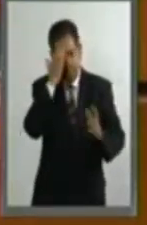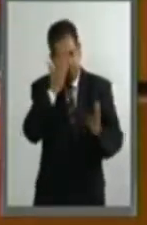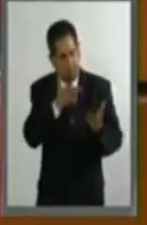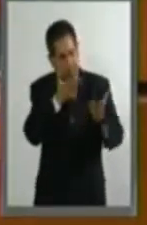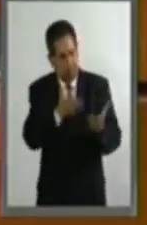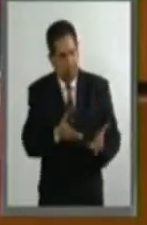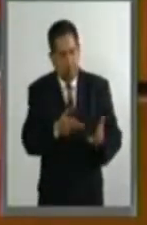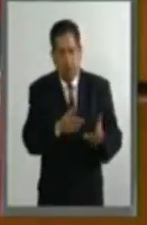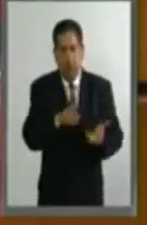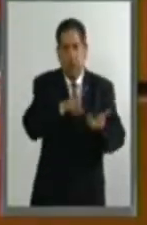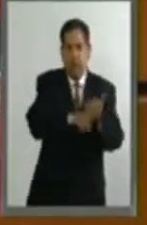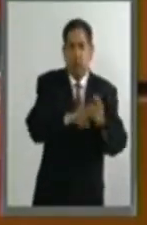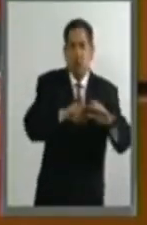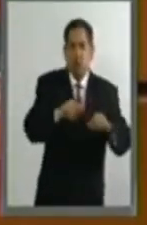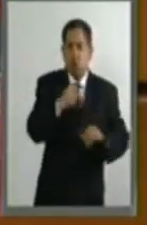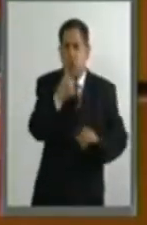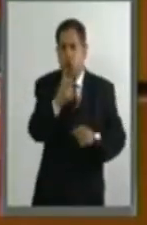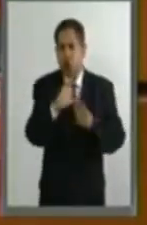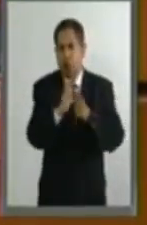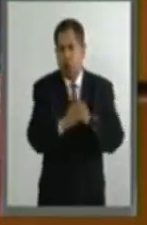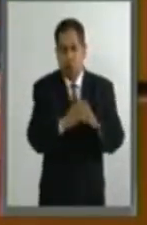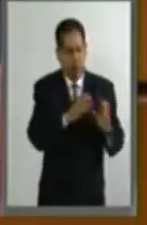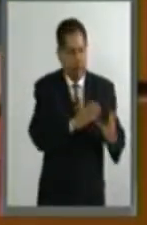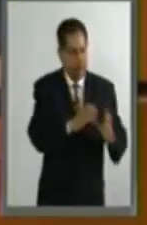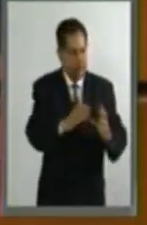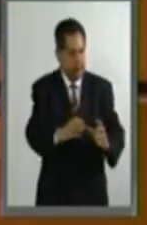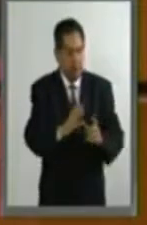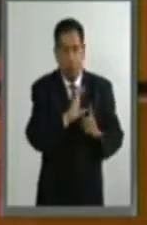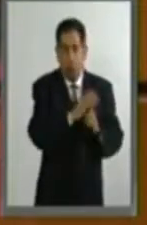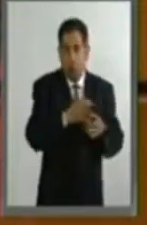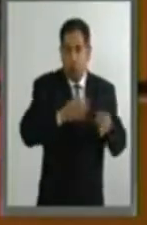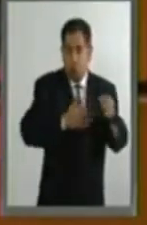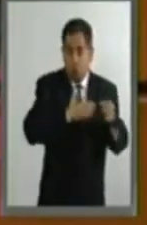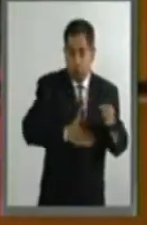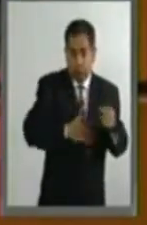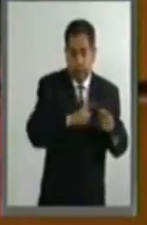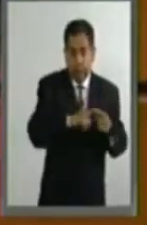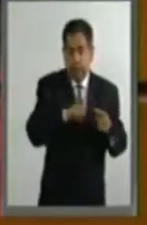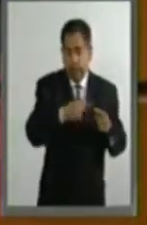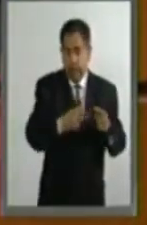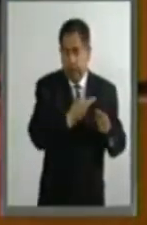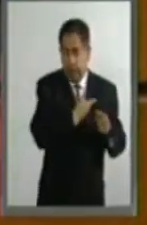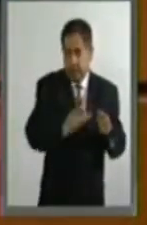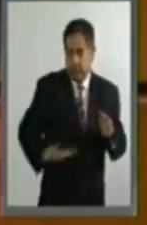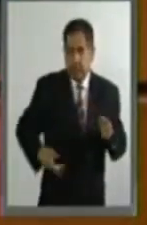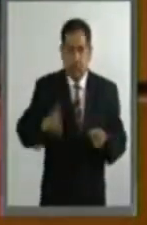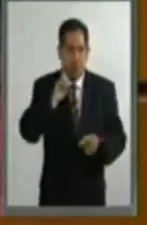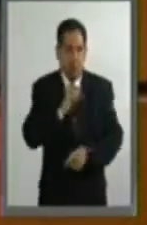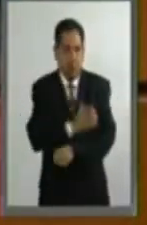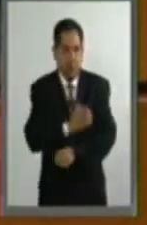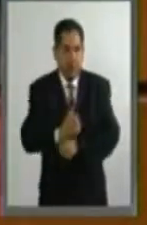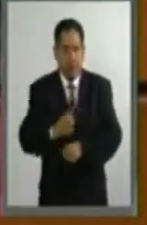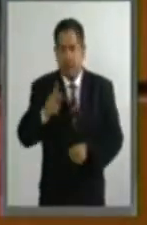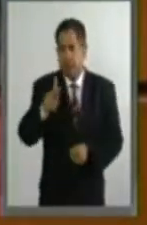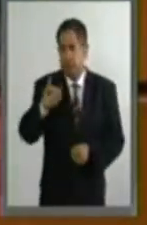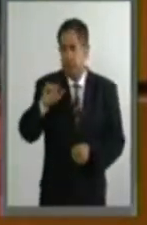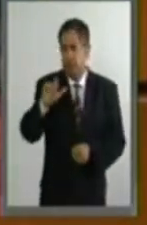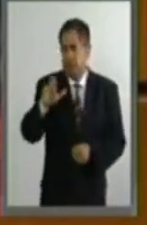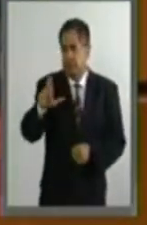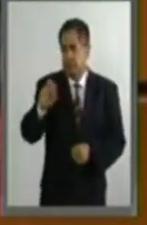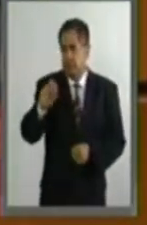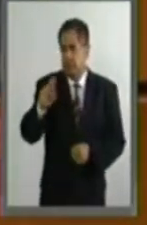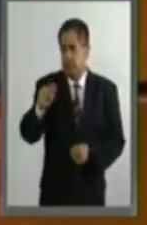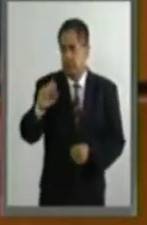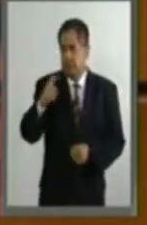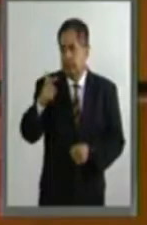ambas comisiones, tanto a la Comisión de Justicia, que preside nuestra compañera senadora Pilar Ortega,